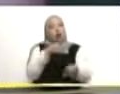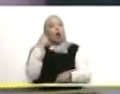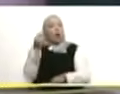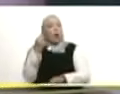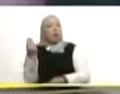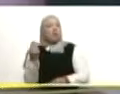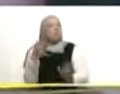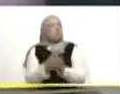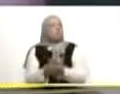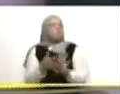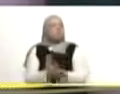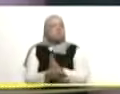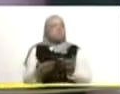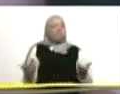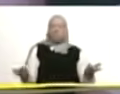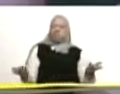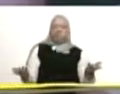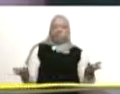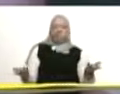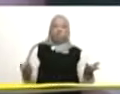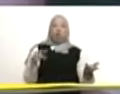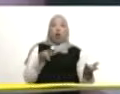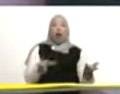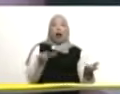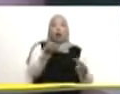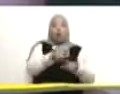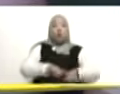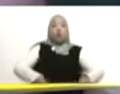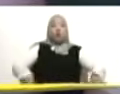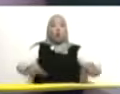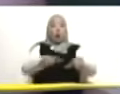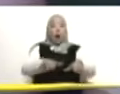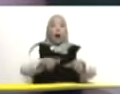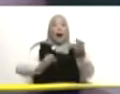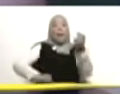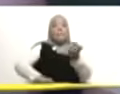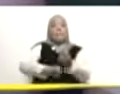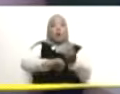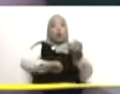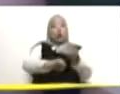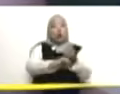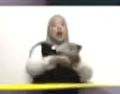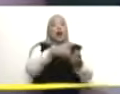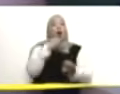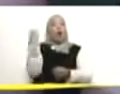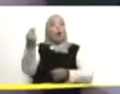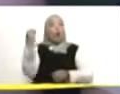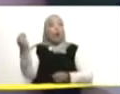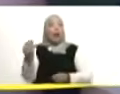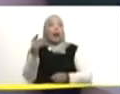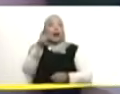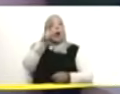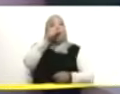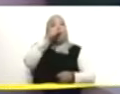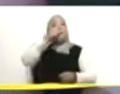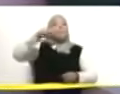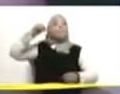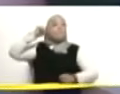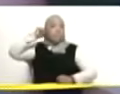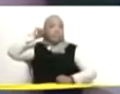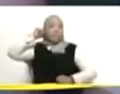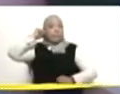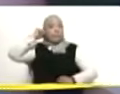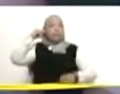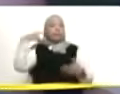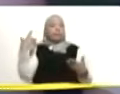juventud? La zona juventud será un espacio físico fundamental para apoyar a nuestros jóvenes y a nuestras jóvenes. En este espacio vamos a